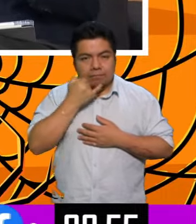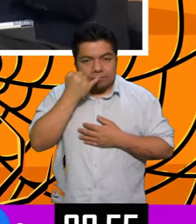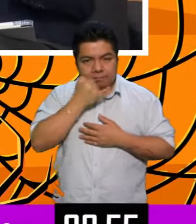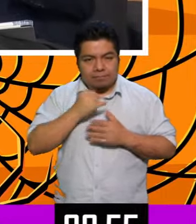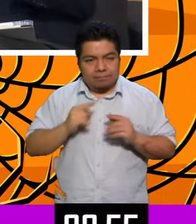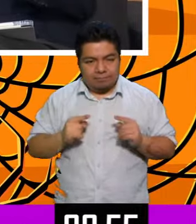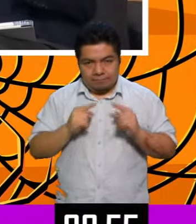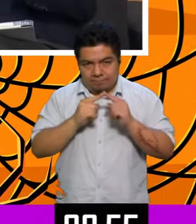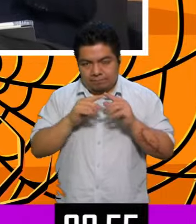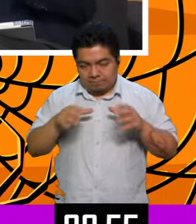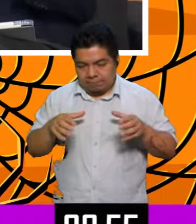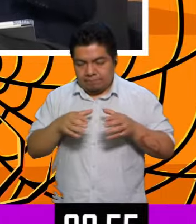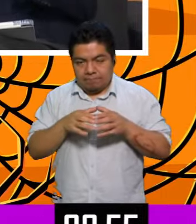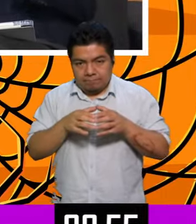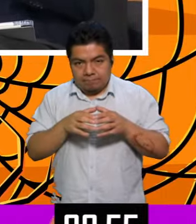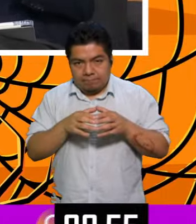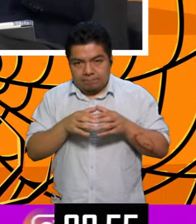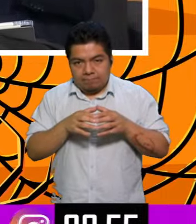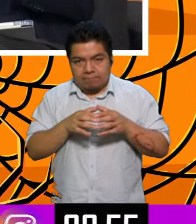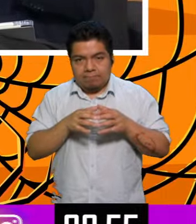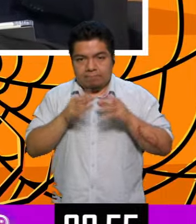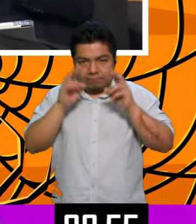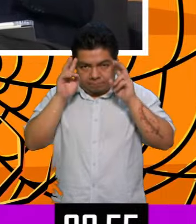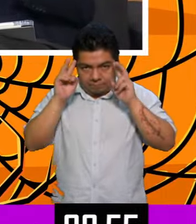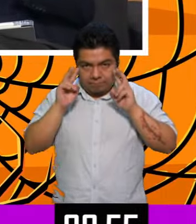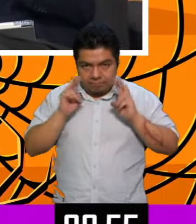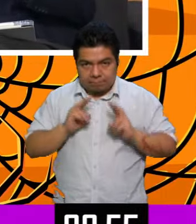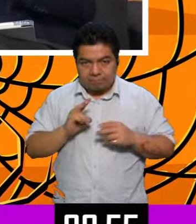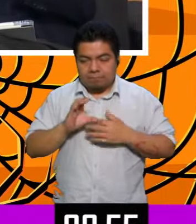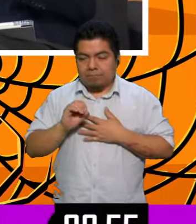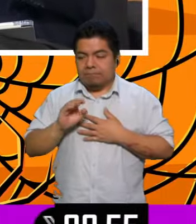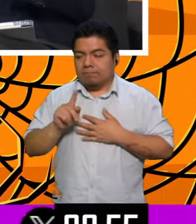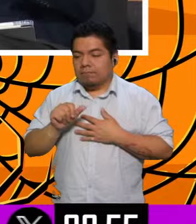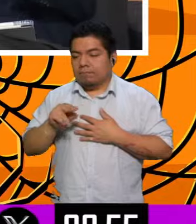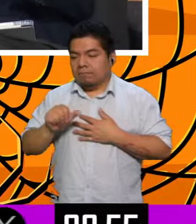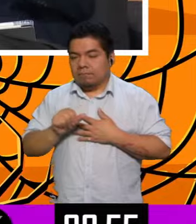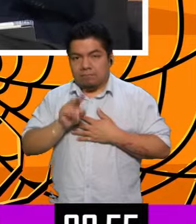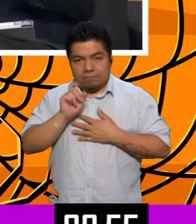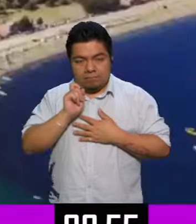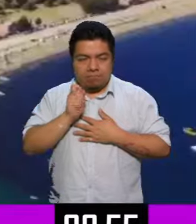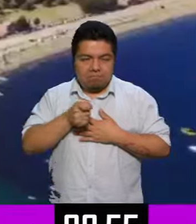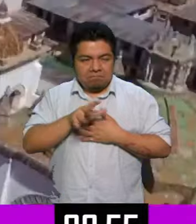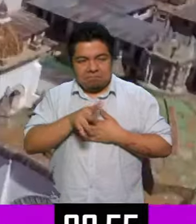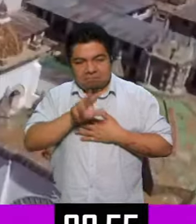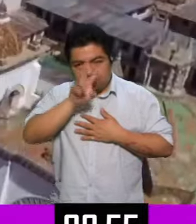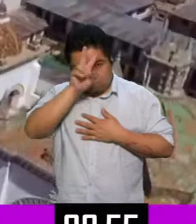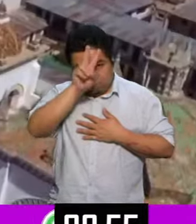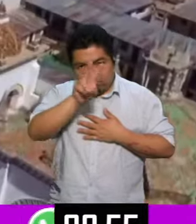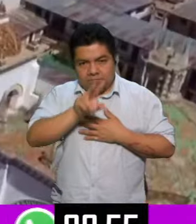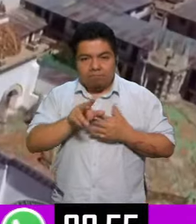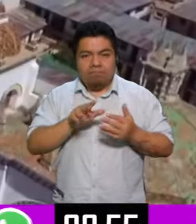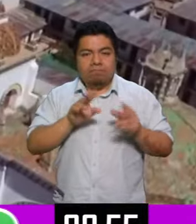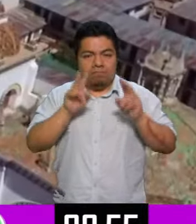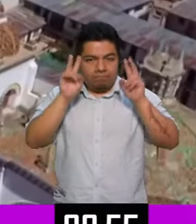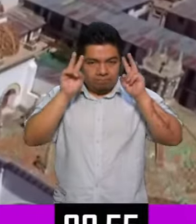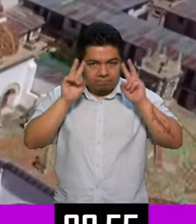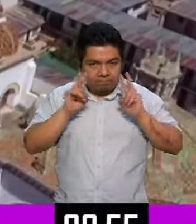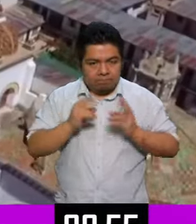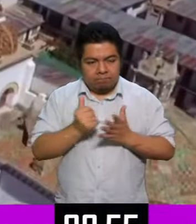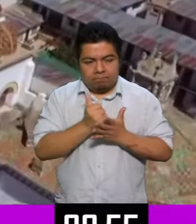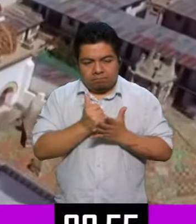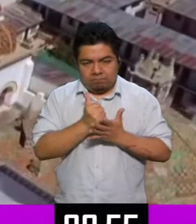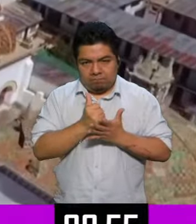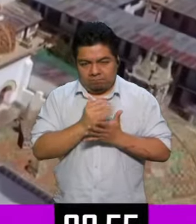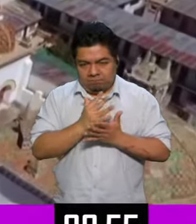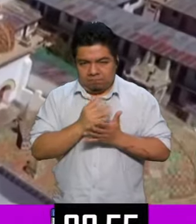capilla dedicada a la Virgen de Copacabana, que en quechua quiere decir algo así como la Virgen Azul o una